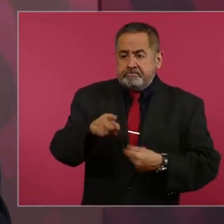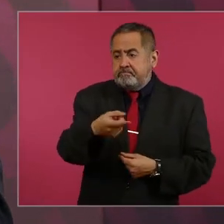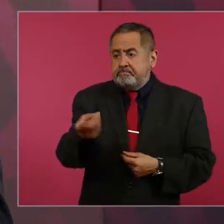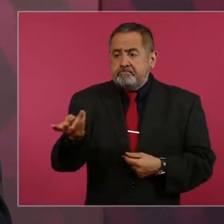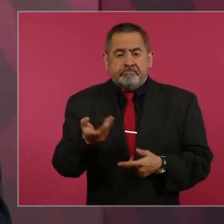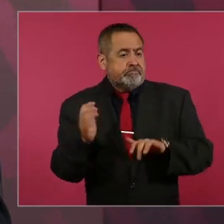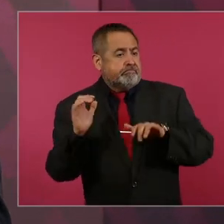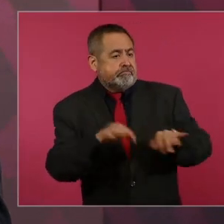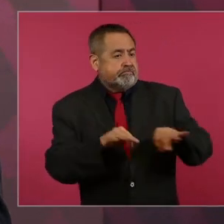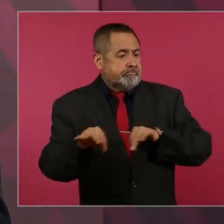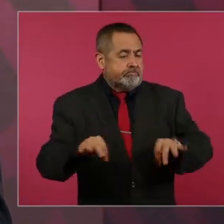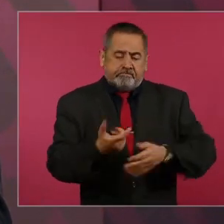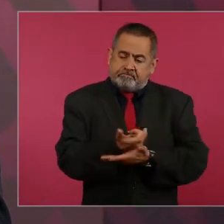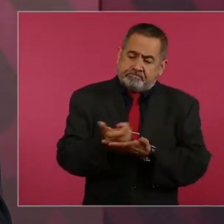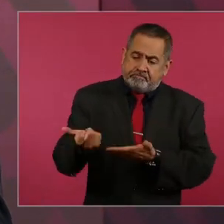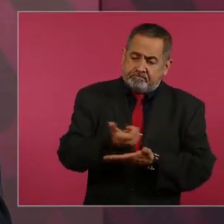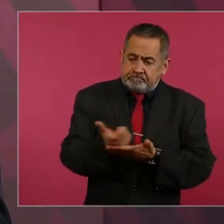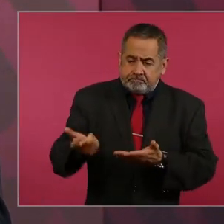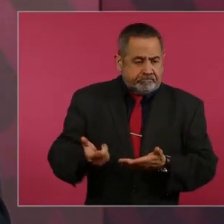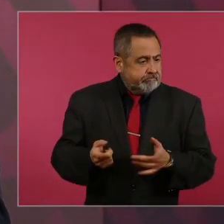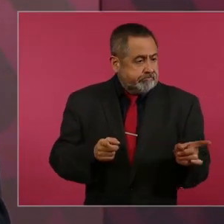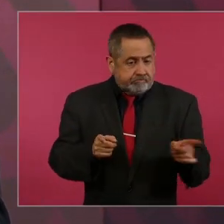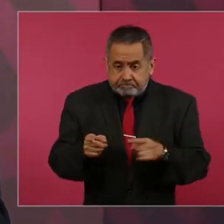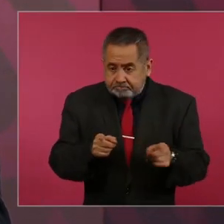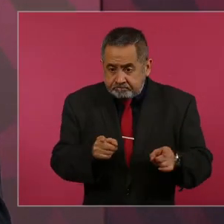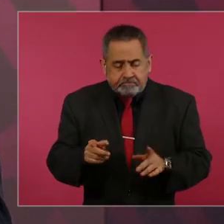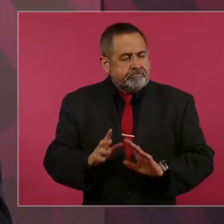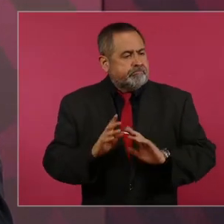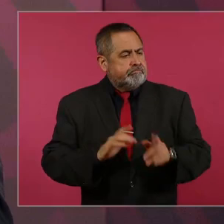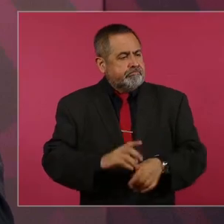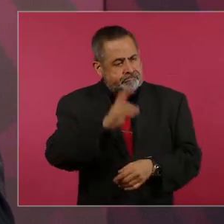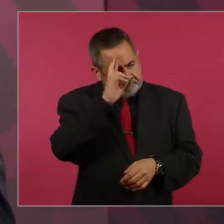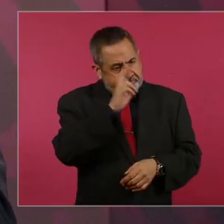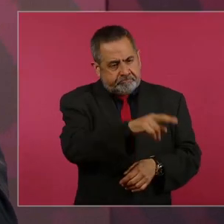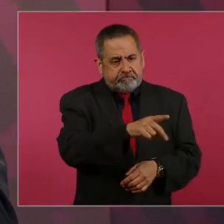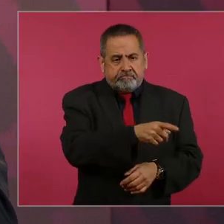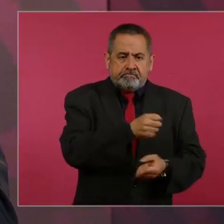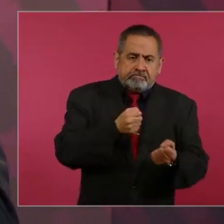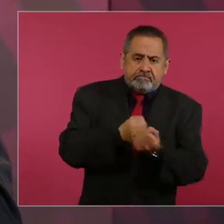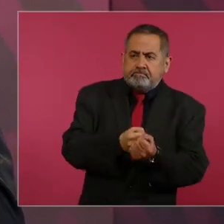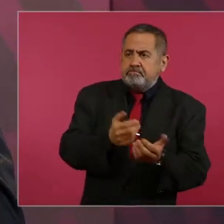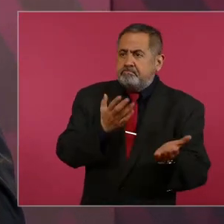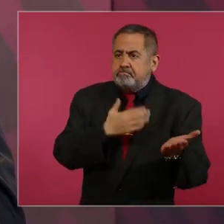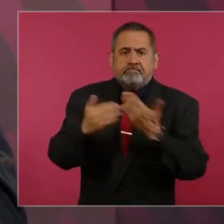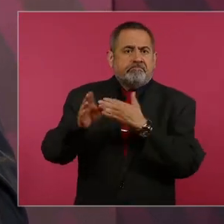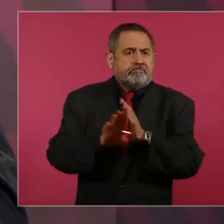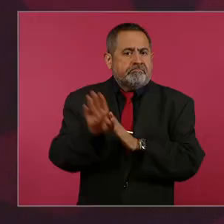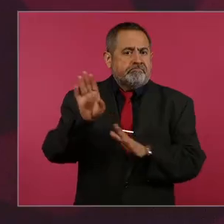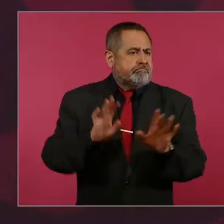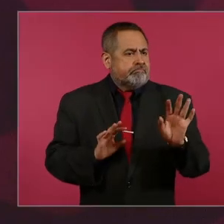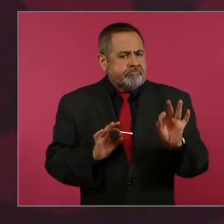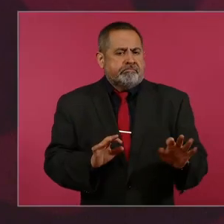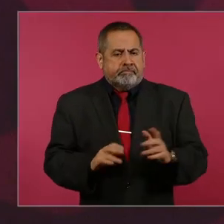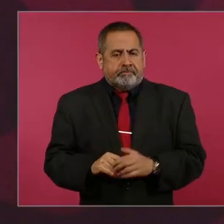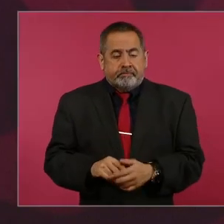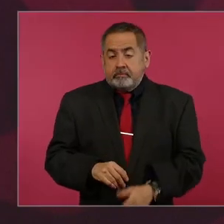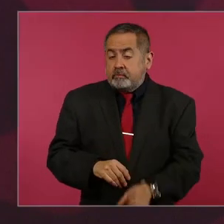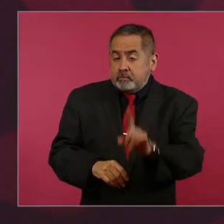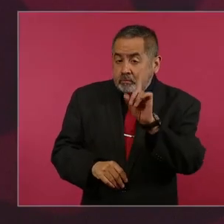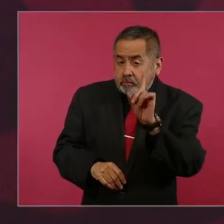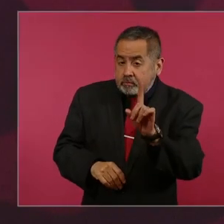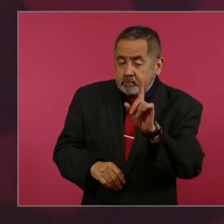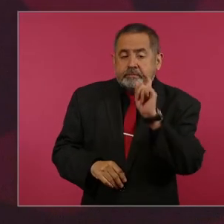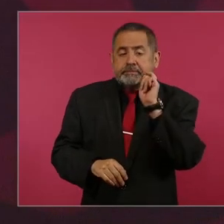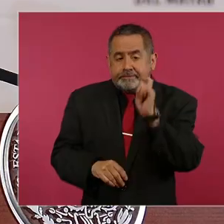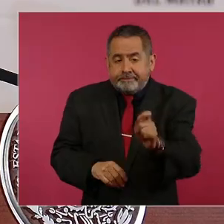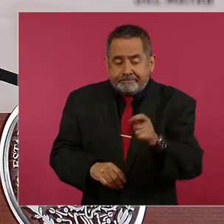respeto, contribuye al desarrollo del país. Nosotros estamos en contra, siempre lo